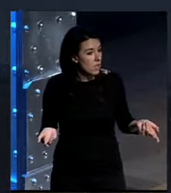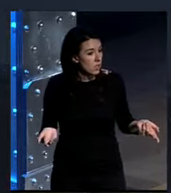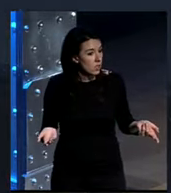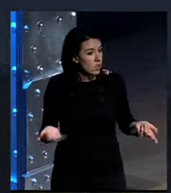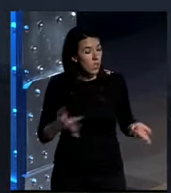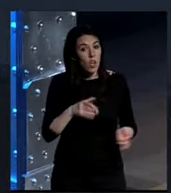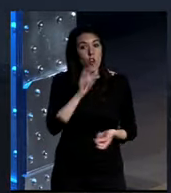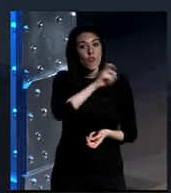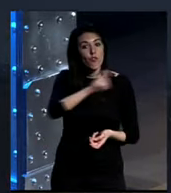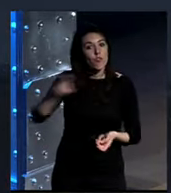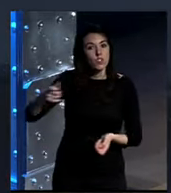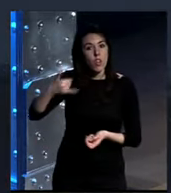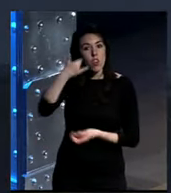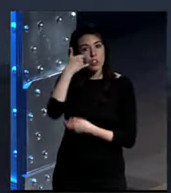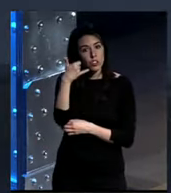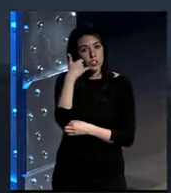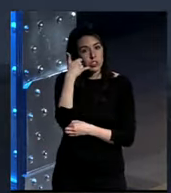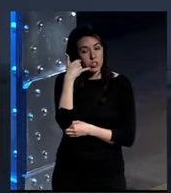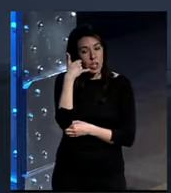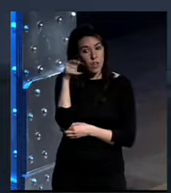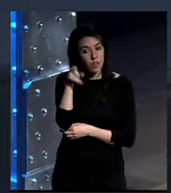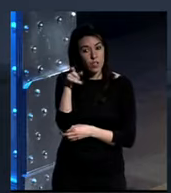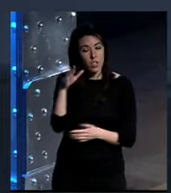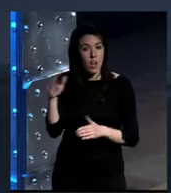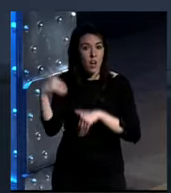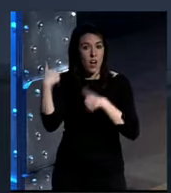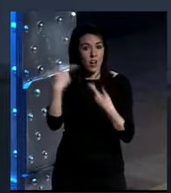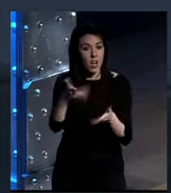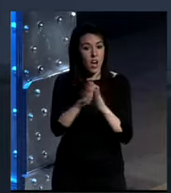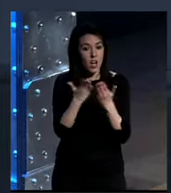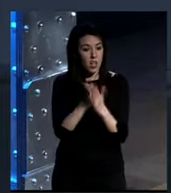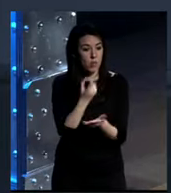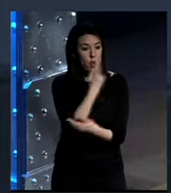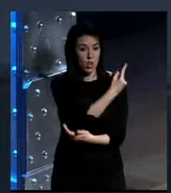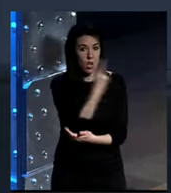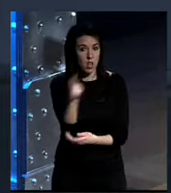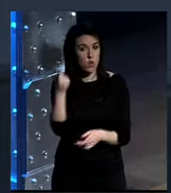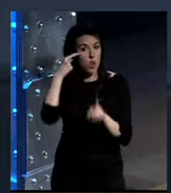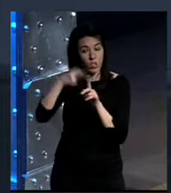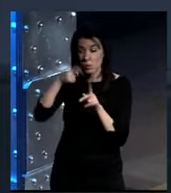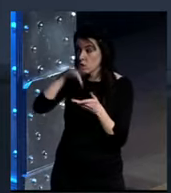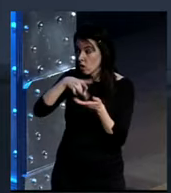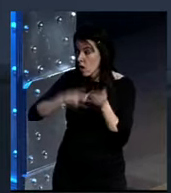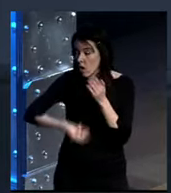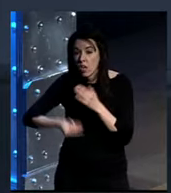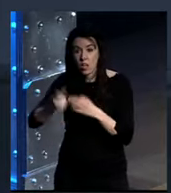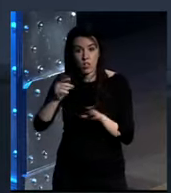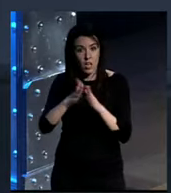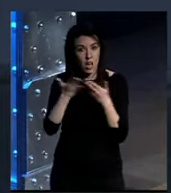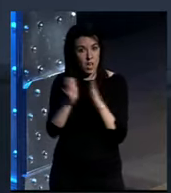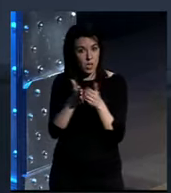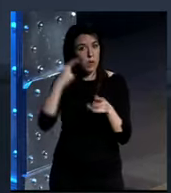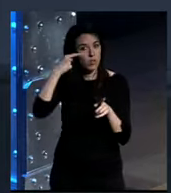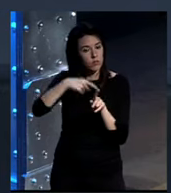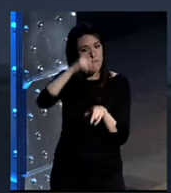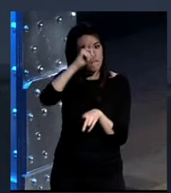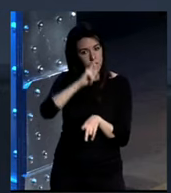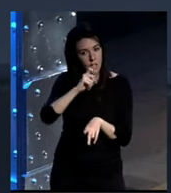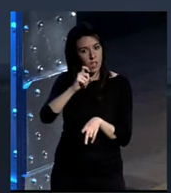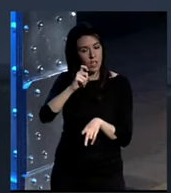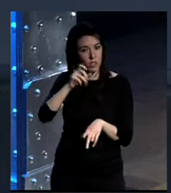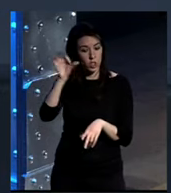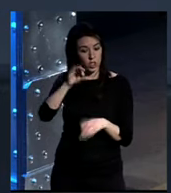La Fundación Telefónica va a regalarnos un libro a cada uno para que tengamos a la salida, para que tengáis ese recuerdo de Sebastián